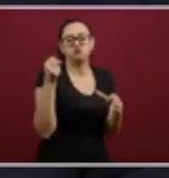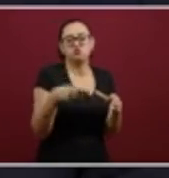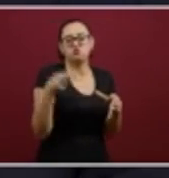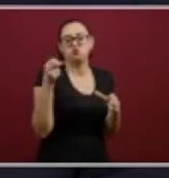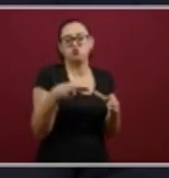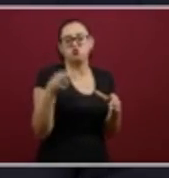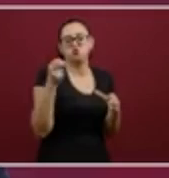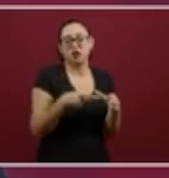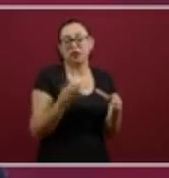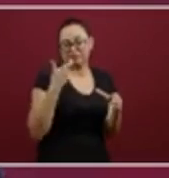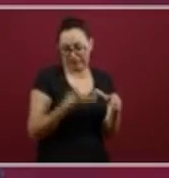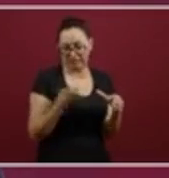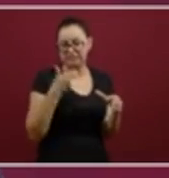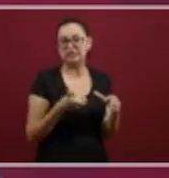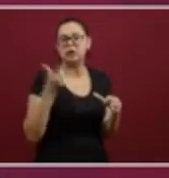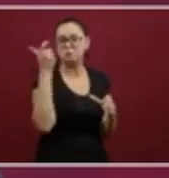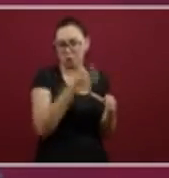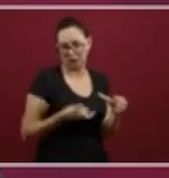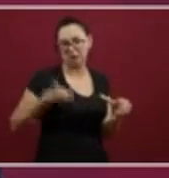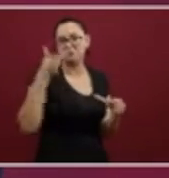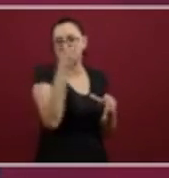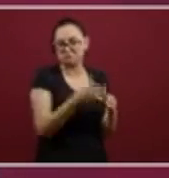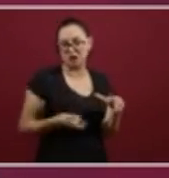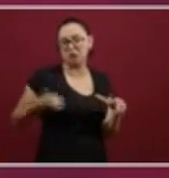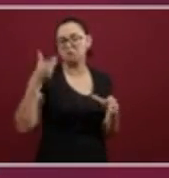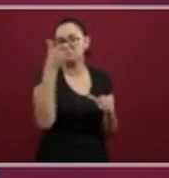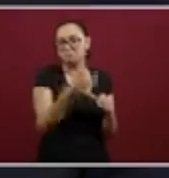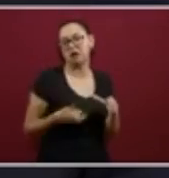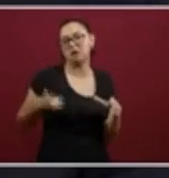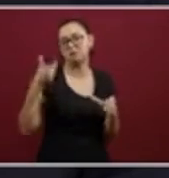estudiara el que tuviese para pagar colegiaturas.